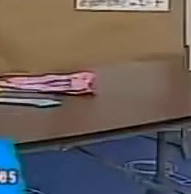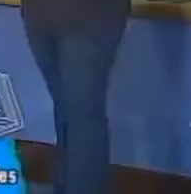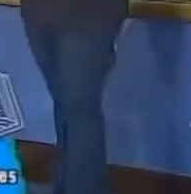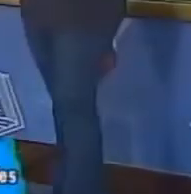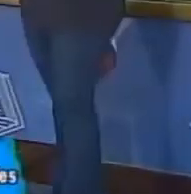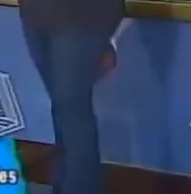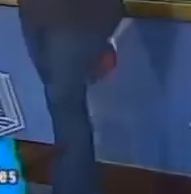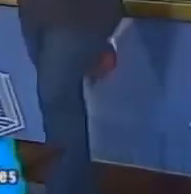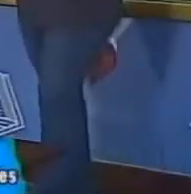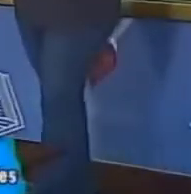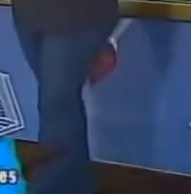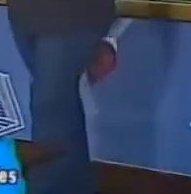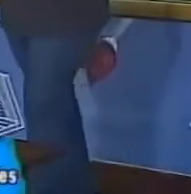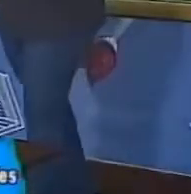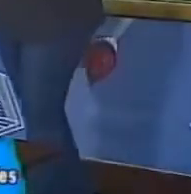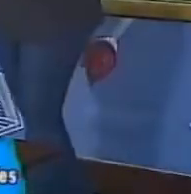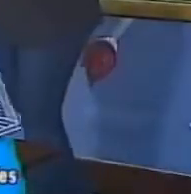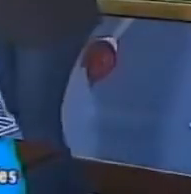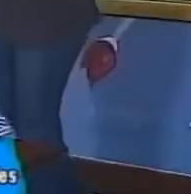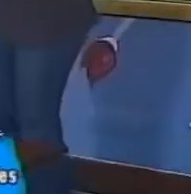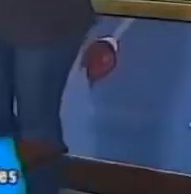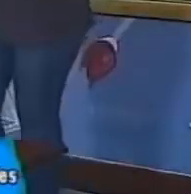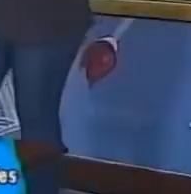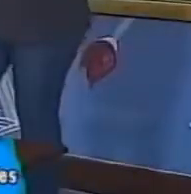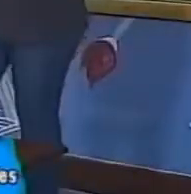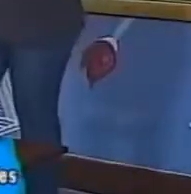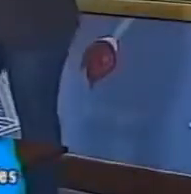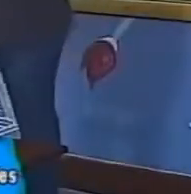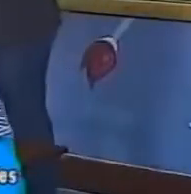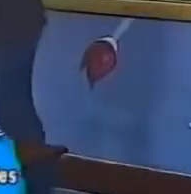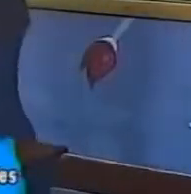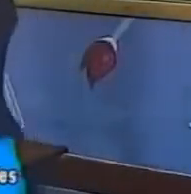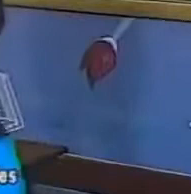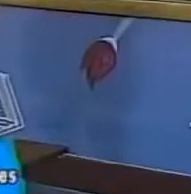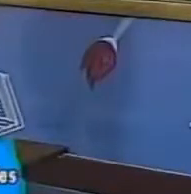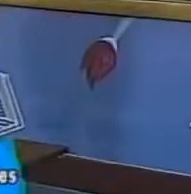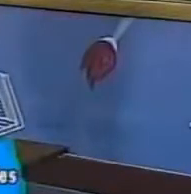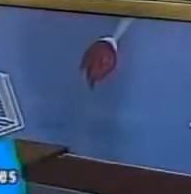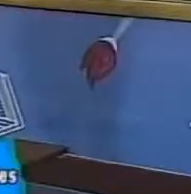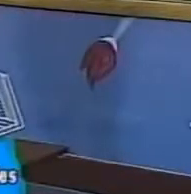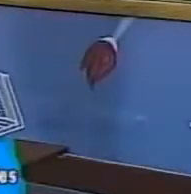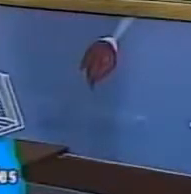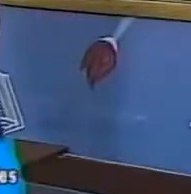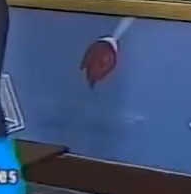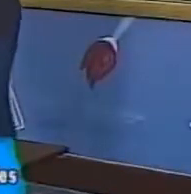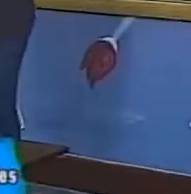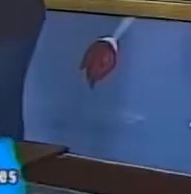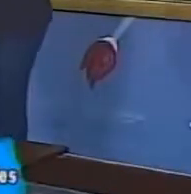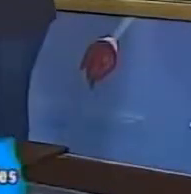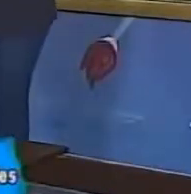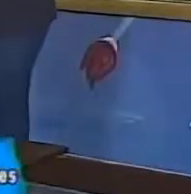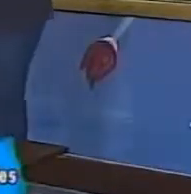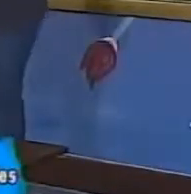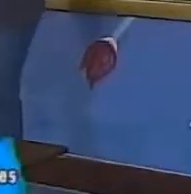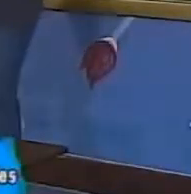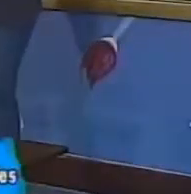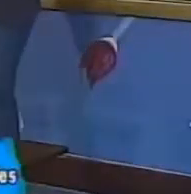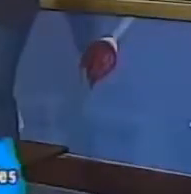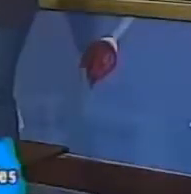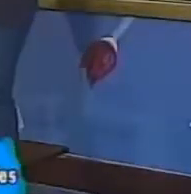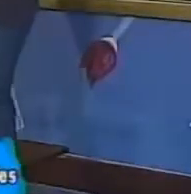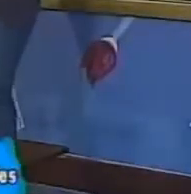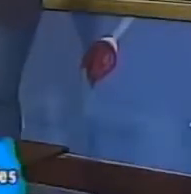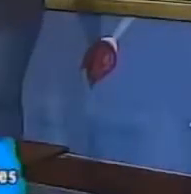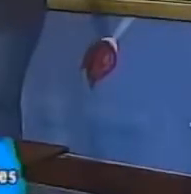nuestros trabajos, en nuestro portafolio de Aprendo en Casa. Después de